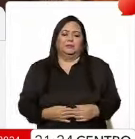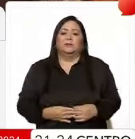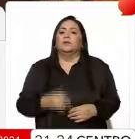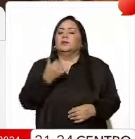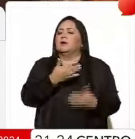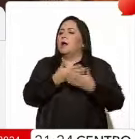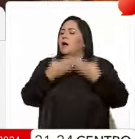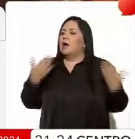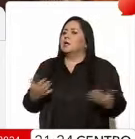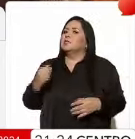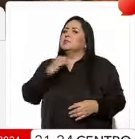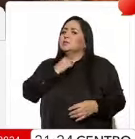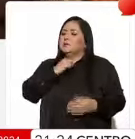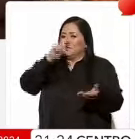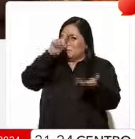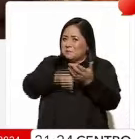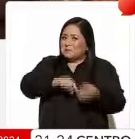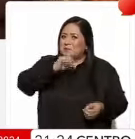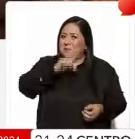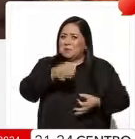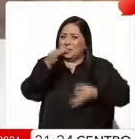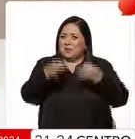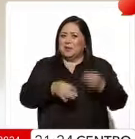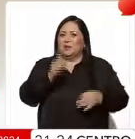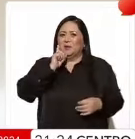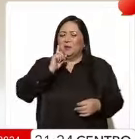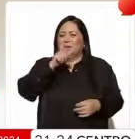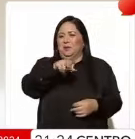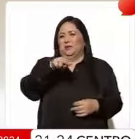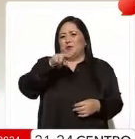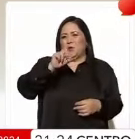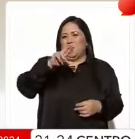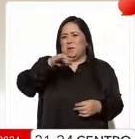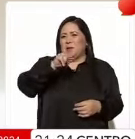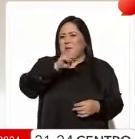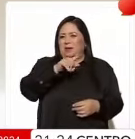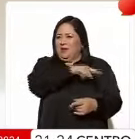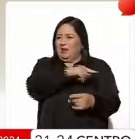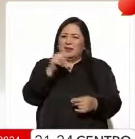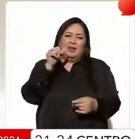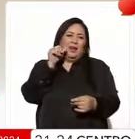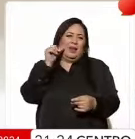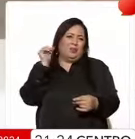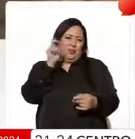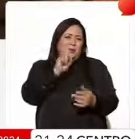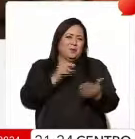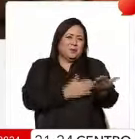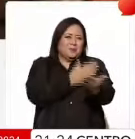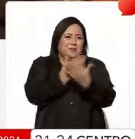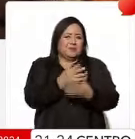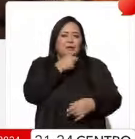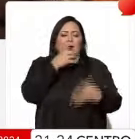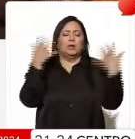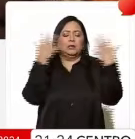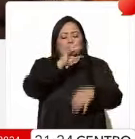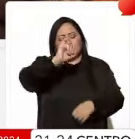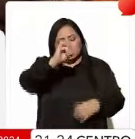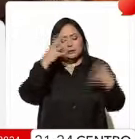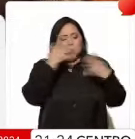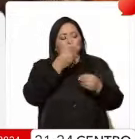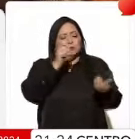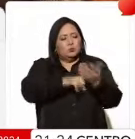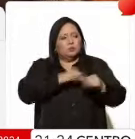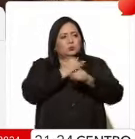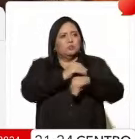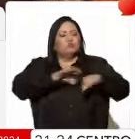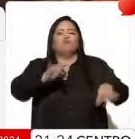Ahora, senador, dentro de este mismo tema, la ministra presidenta en esta propuesta que hizo este domingo reconoce este tema de las redes